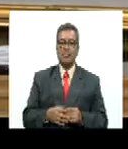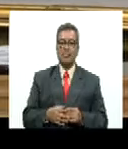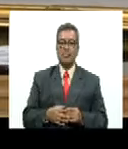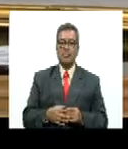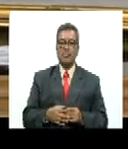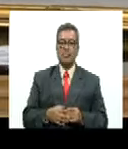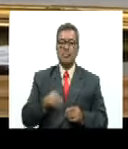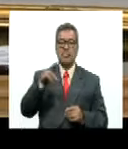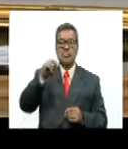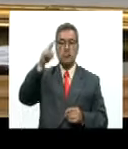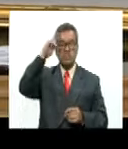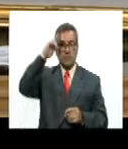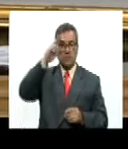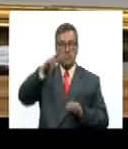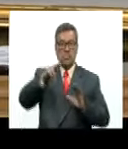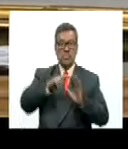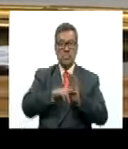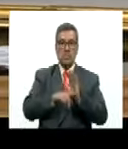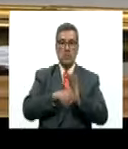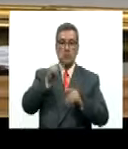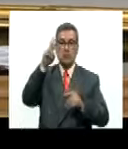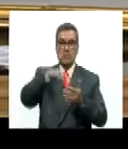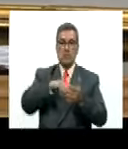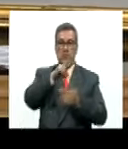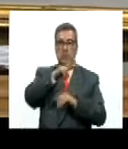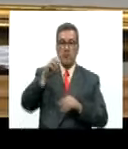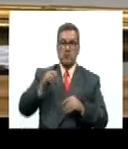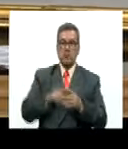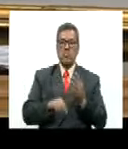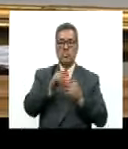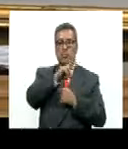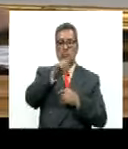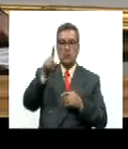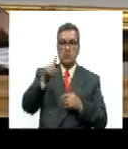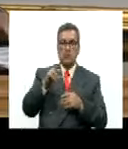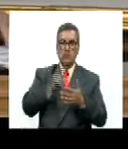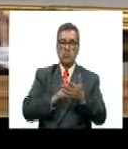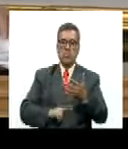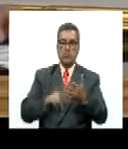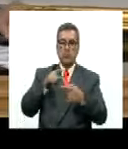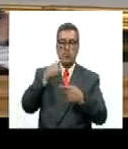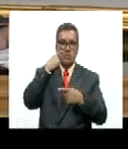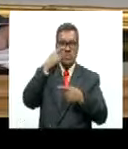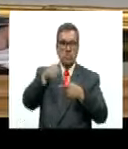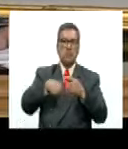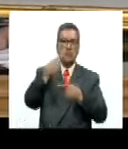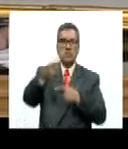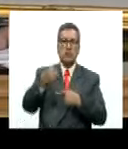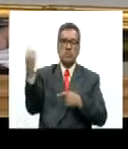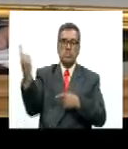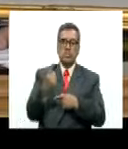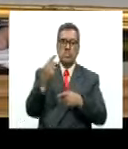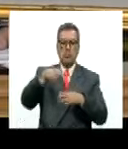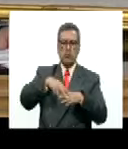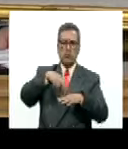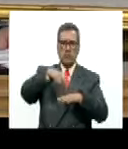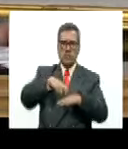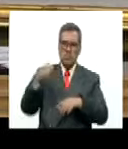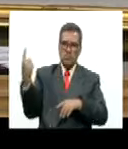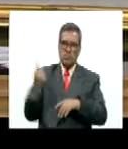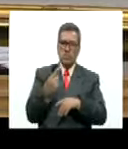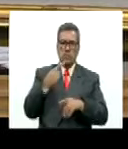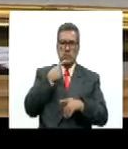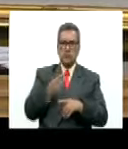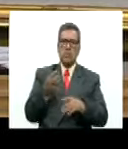Si no respetan, que lean lo que pasó en el año 19, en el año 20 y en el año 21. Los veremos después llegar aquí con el rabo entre las piernas,